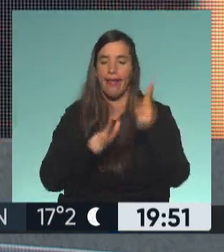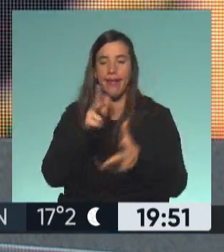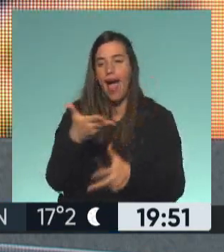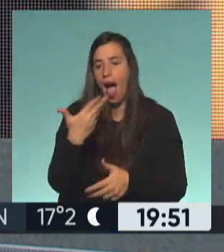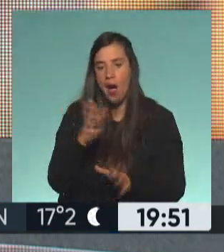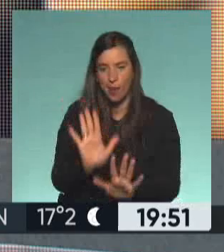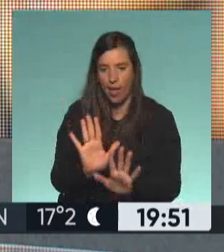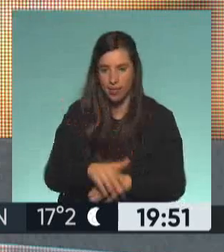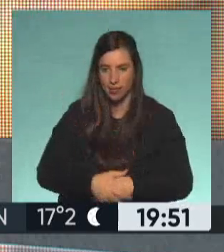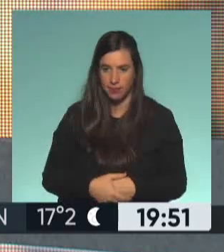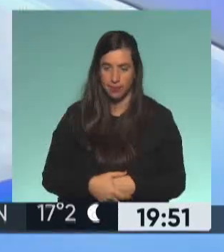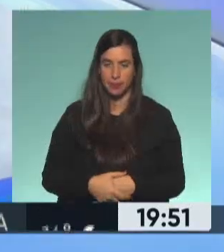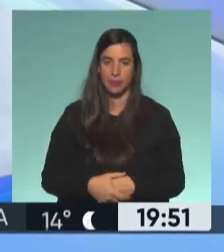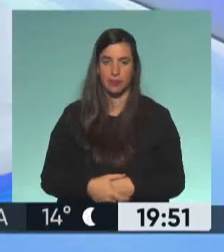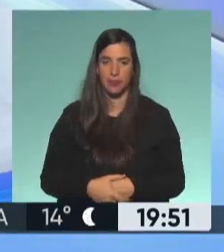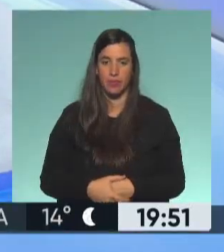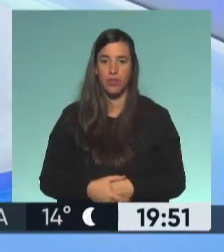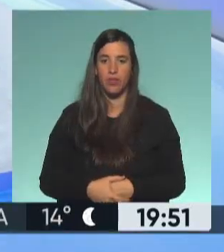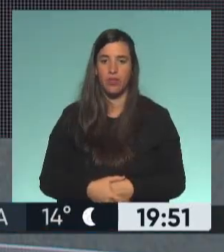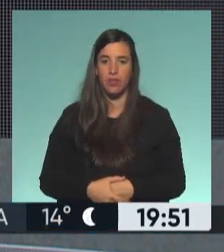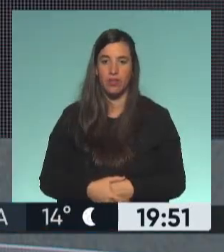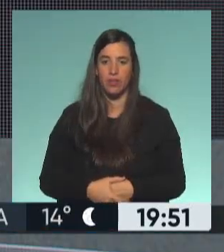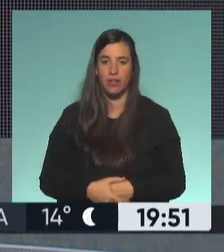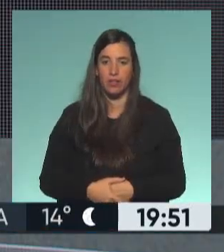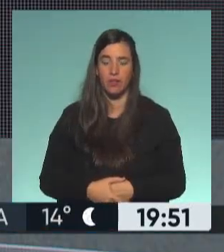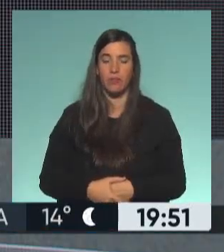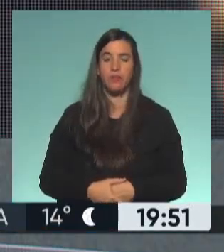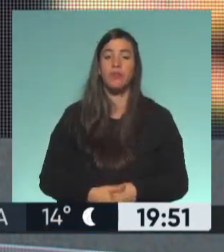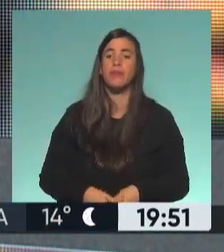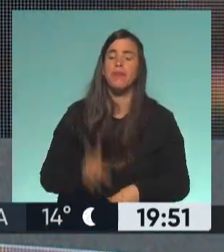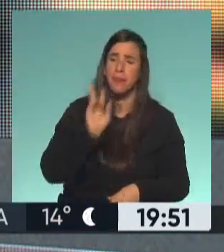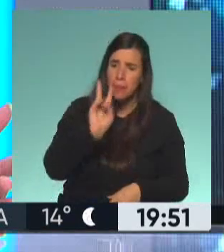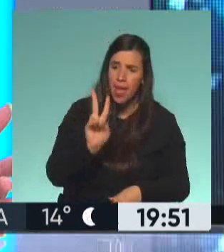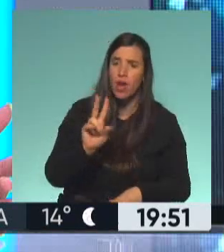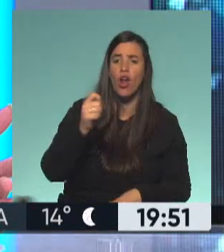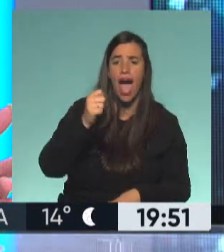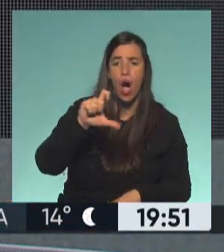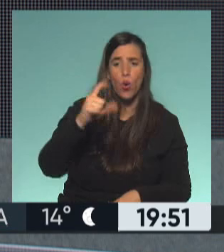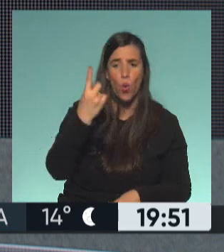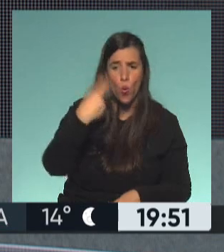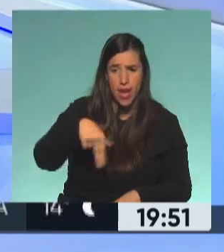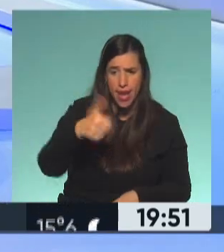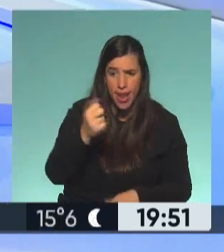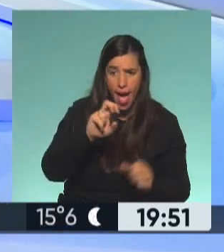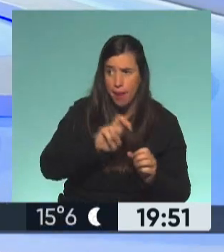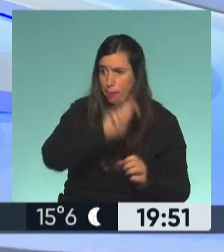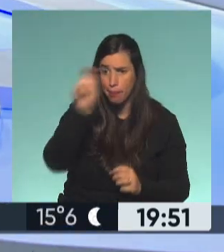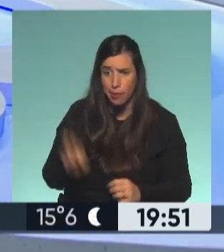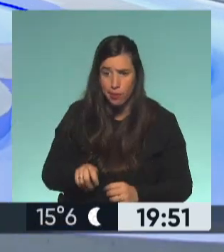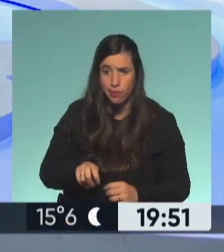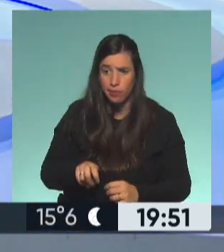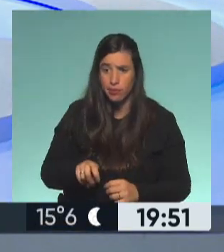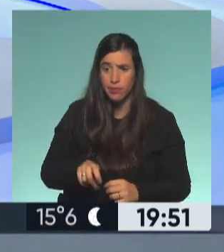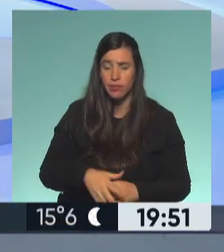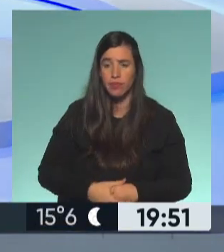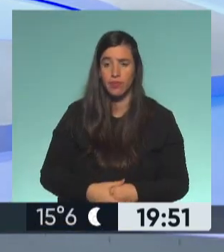vio territorio al Caram, otro. vieron muchachos, muchachas, quién hoy se bajó, la Soledad Acuña. Exacto. Del espacio